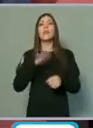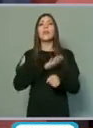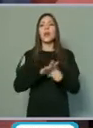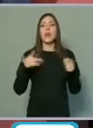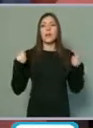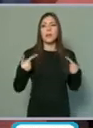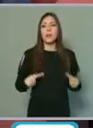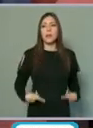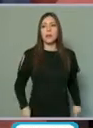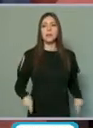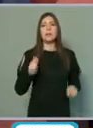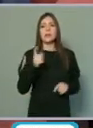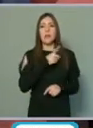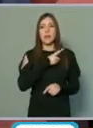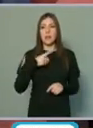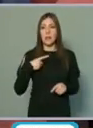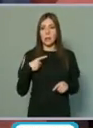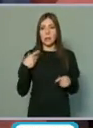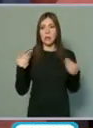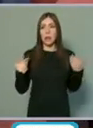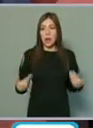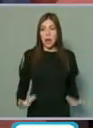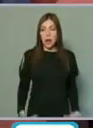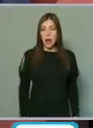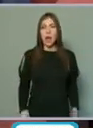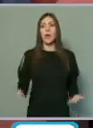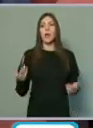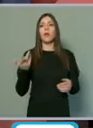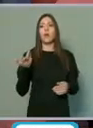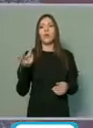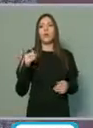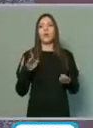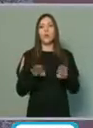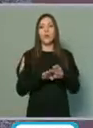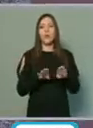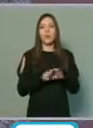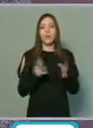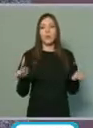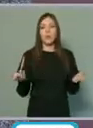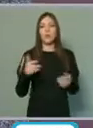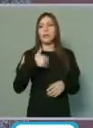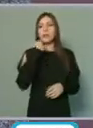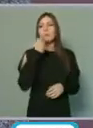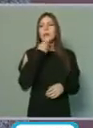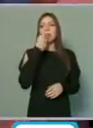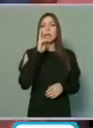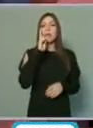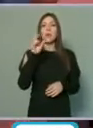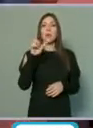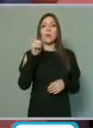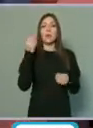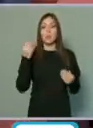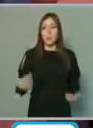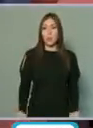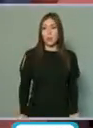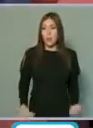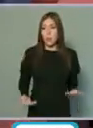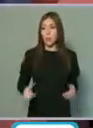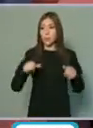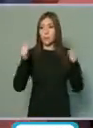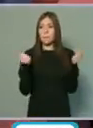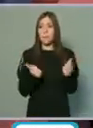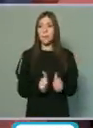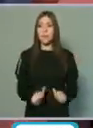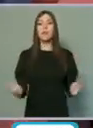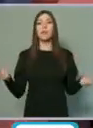de vestido largo. ¿Cómo debe ser? ¿Hasta dónde sí? ¿Hasta dónde no? ¿Qué tan pegadito? Exacto. Hay incluso